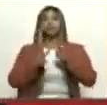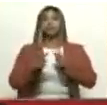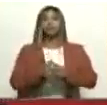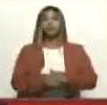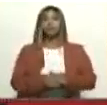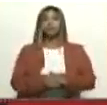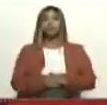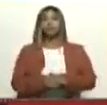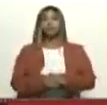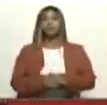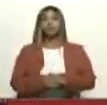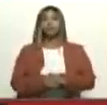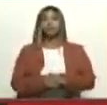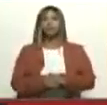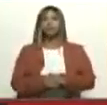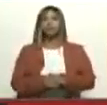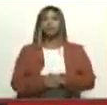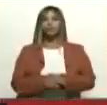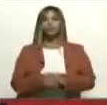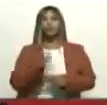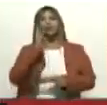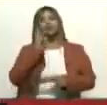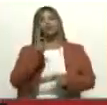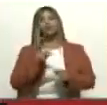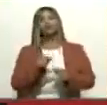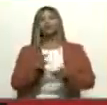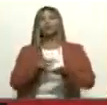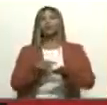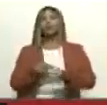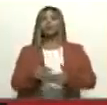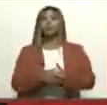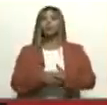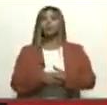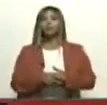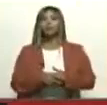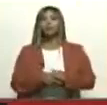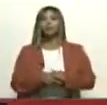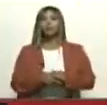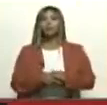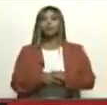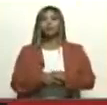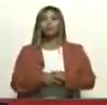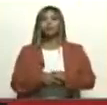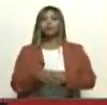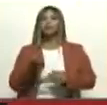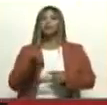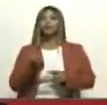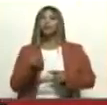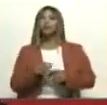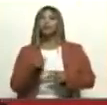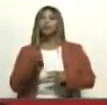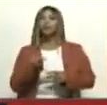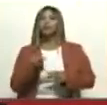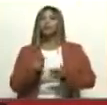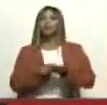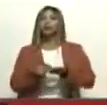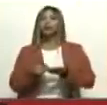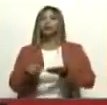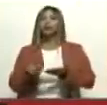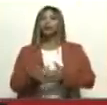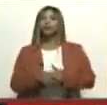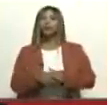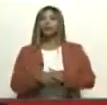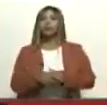siempre lo dices, siempre ha habido una visión crítica de esta lectura descolonizadora. ¿Existe también esa escritura